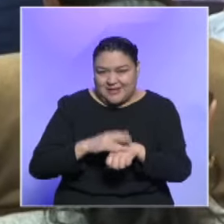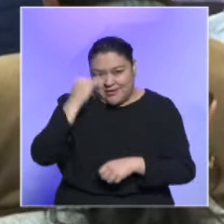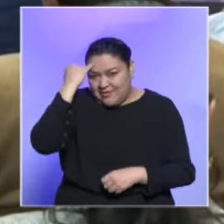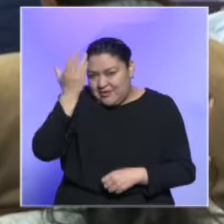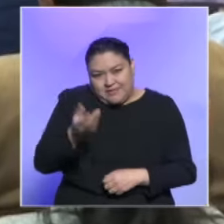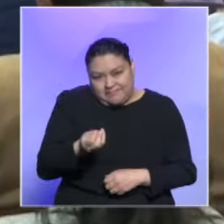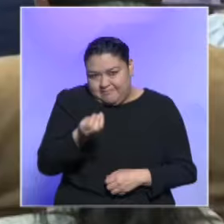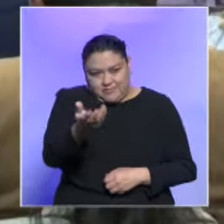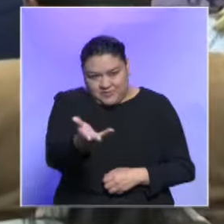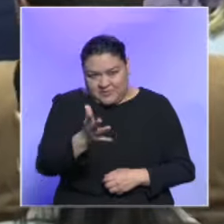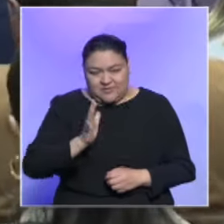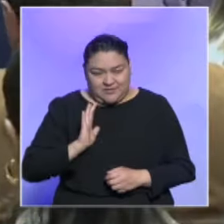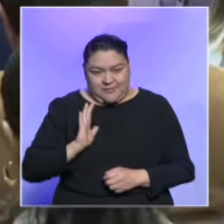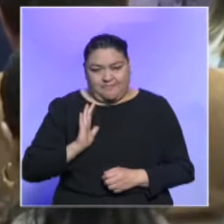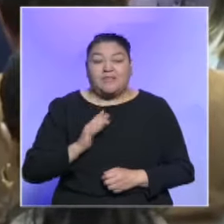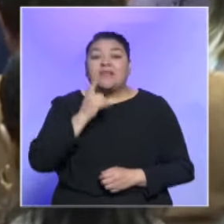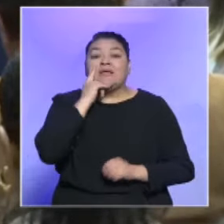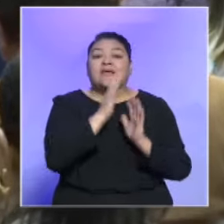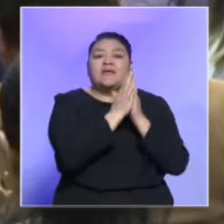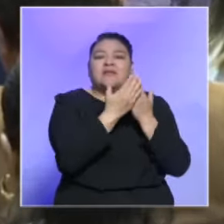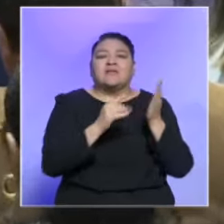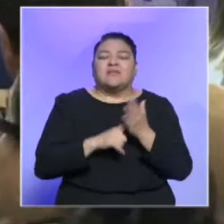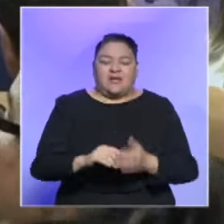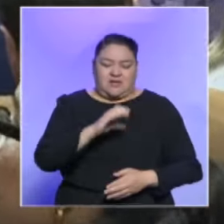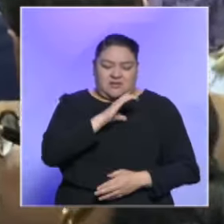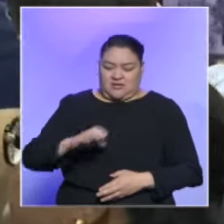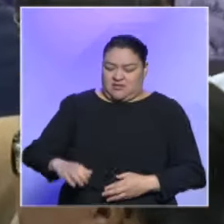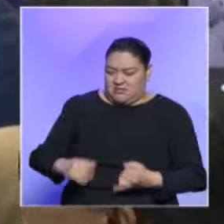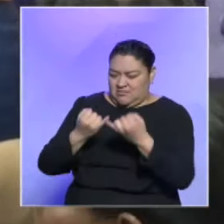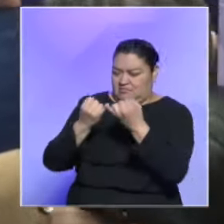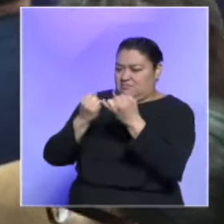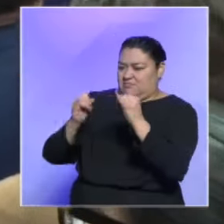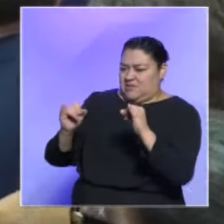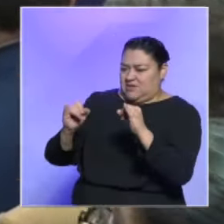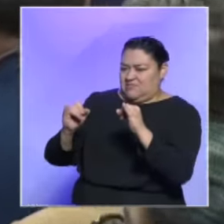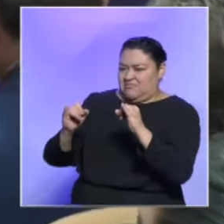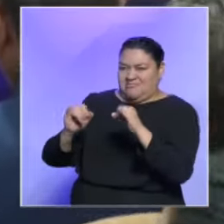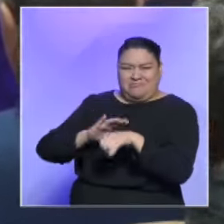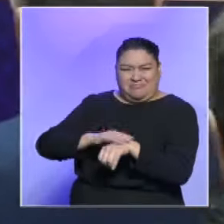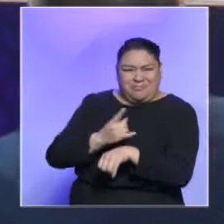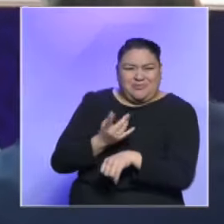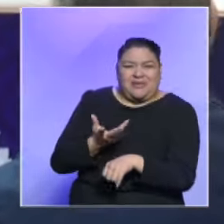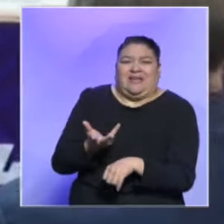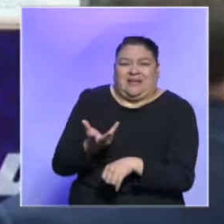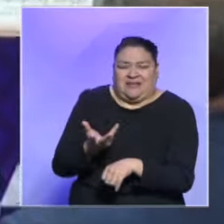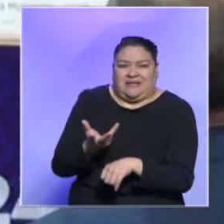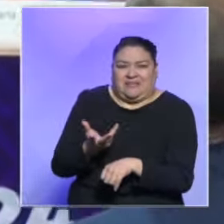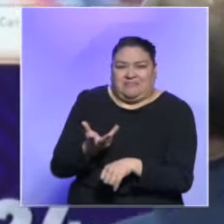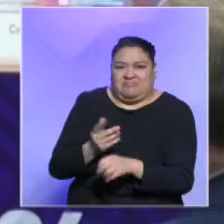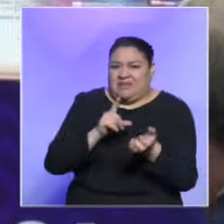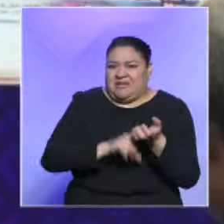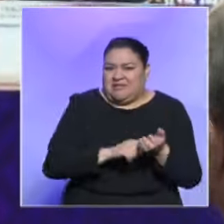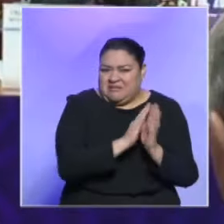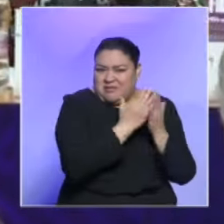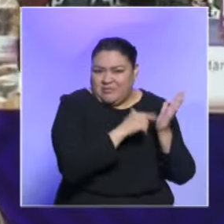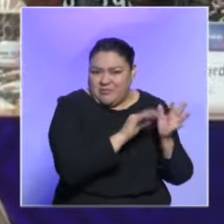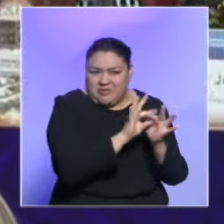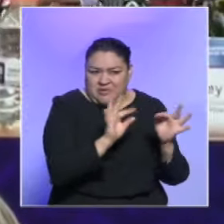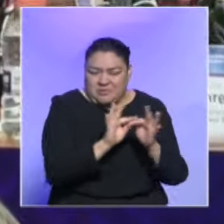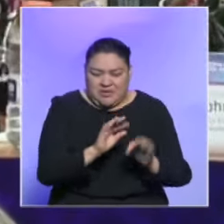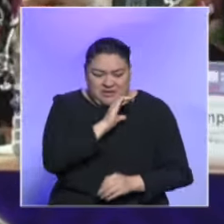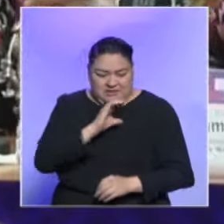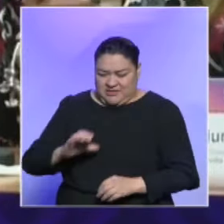mesa. ¿A quién son independientes las candidaturas independientes? Porque eso es lo que se encuentra atrás del libro. Porque si